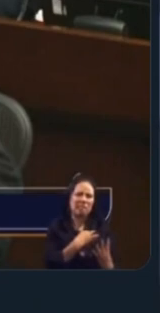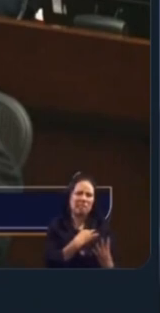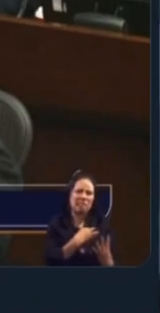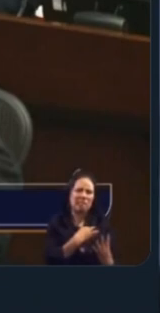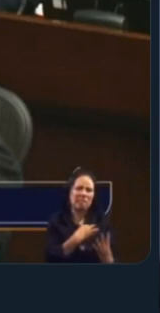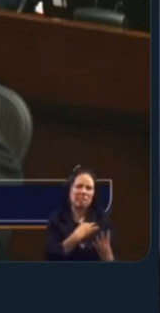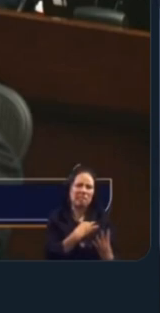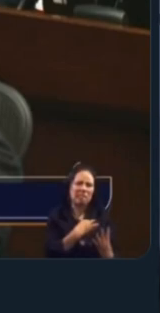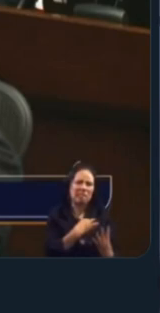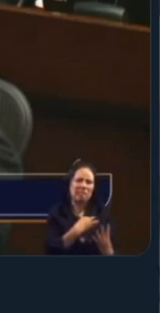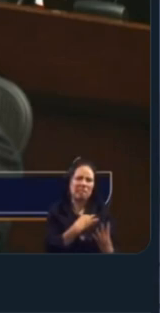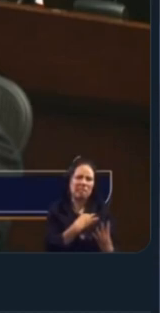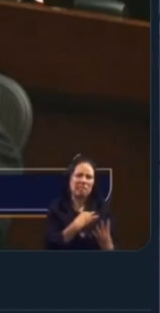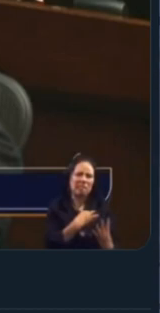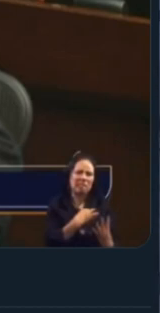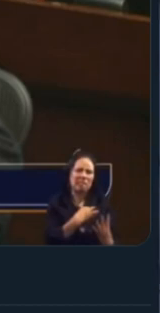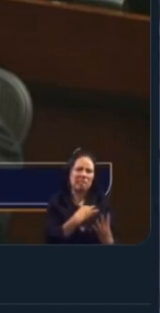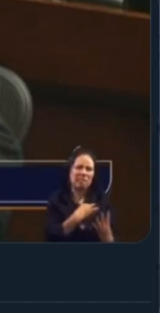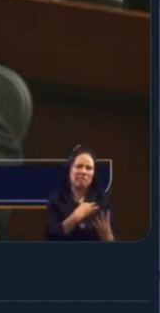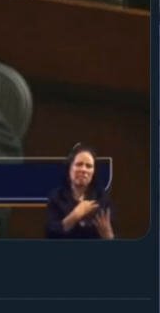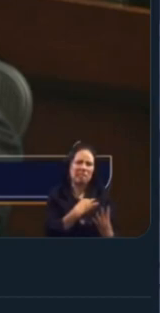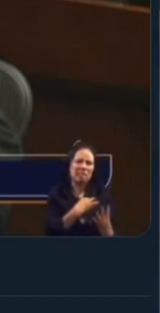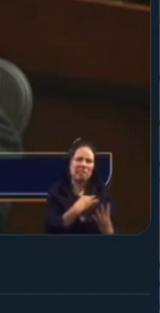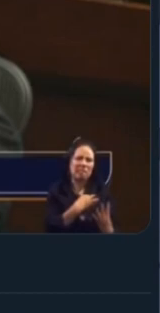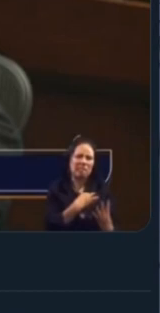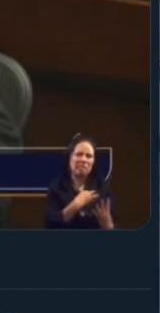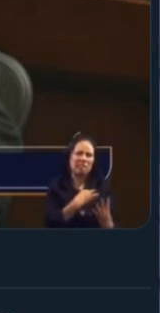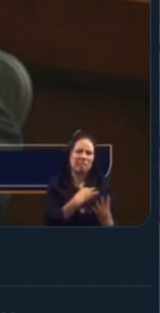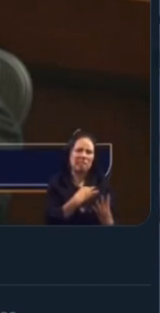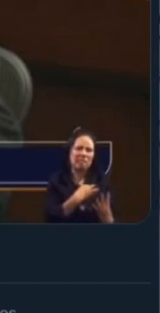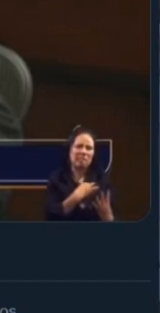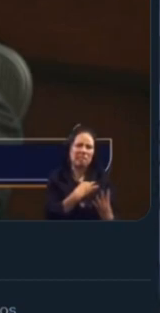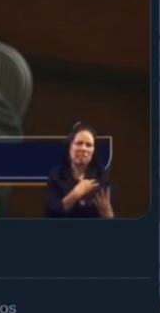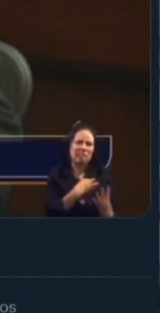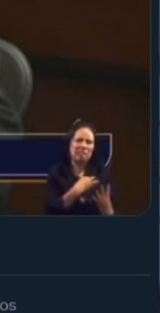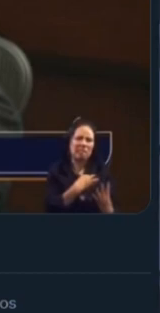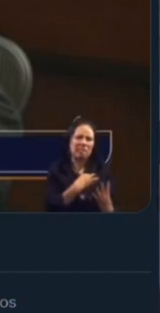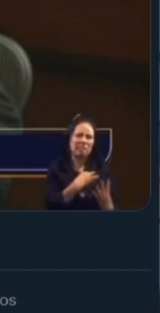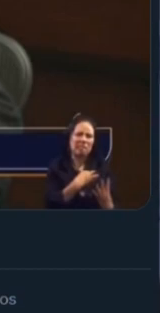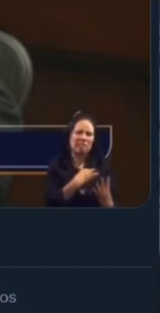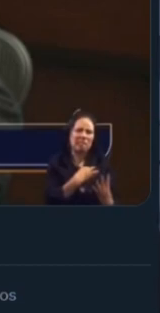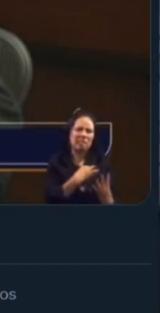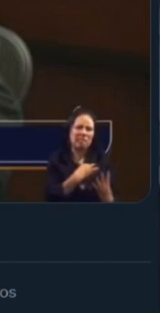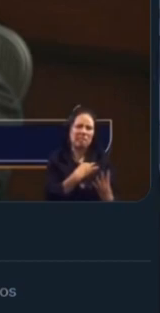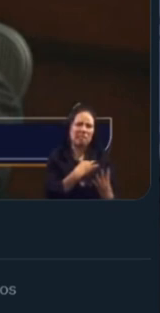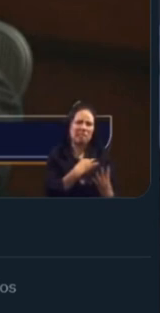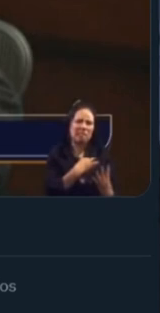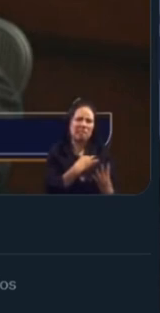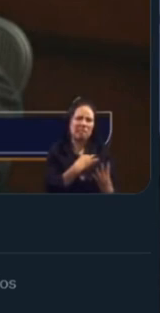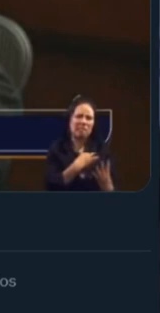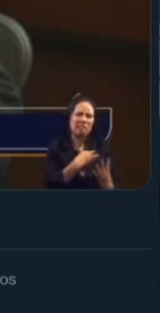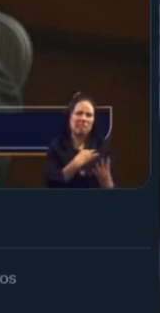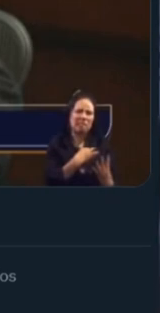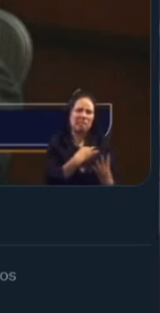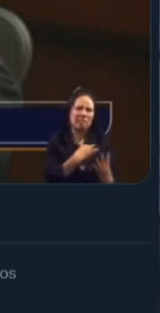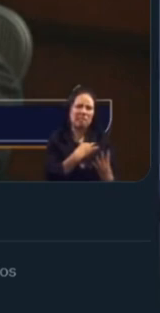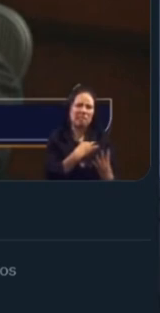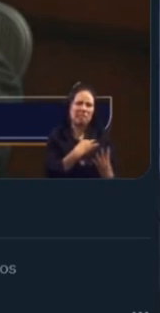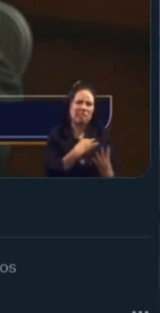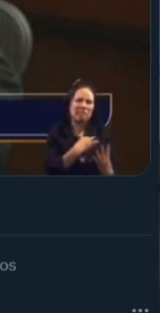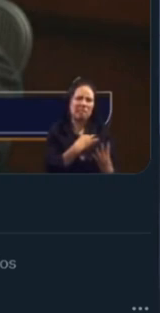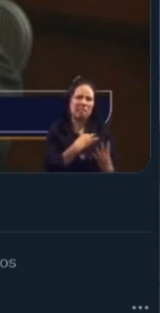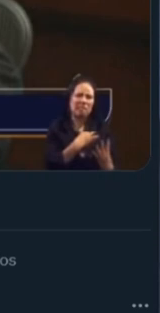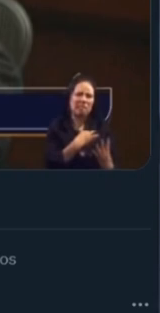en terror a los colombianos la paz total la ley de paz total el proyecto de ley de sometimiento ahora la figura de gestores de paz